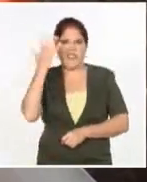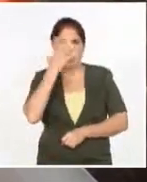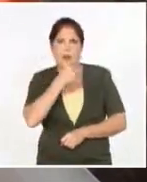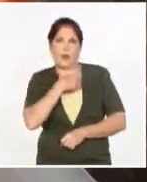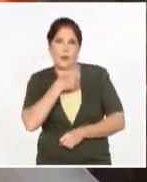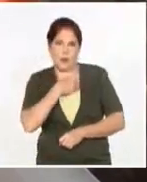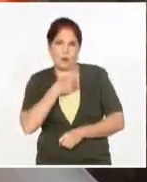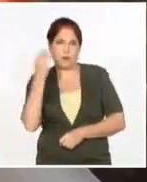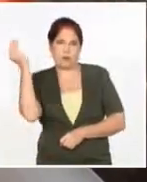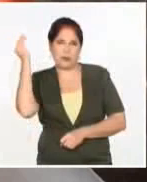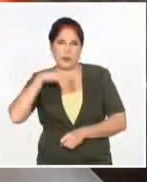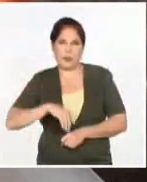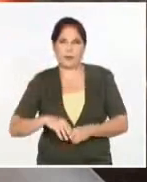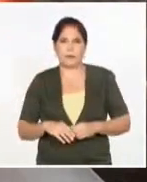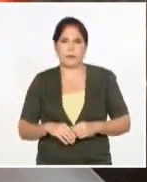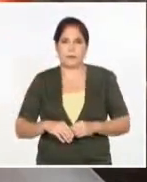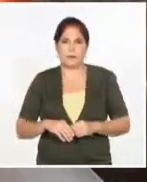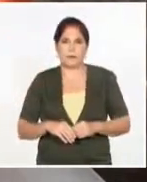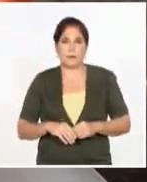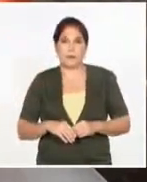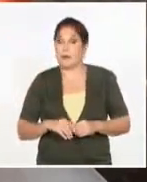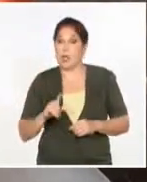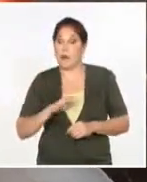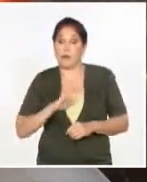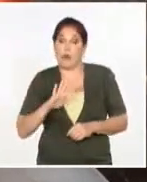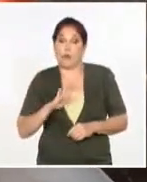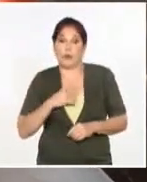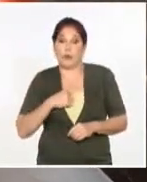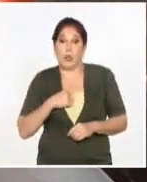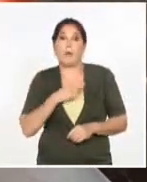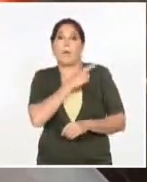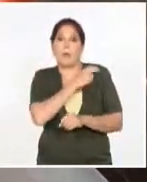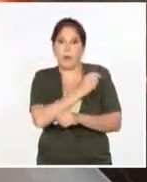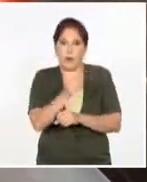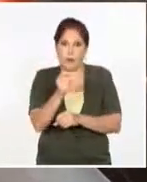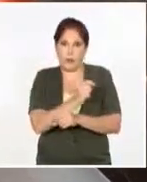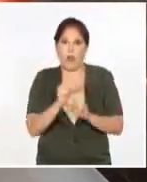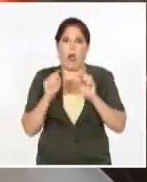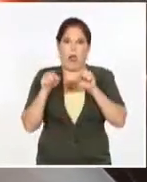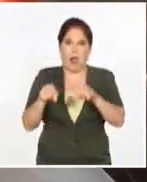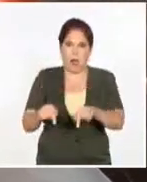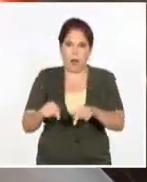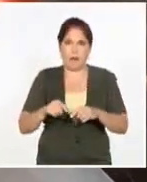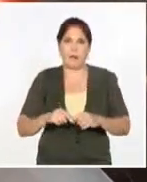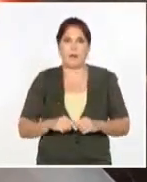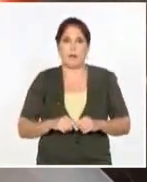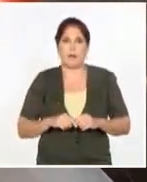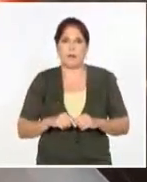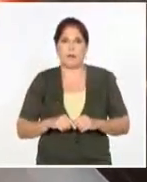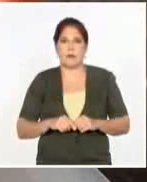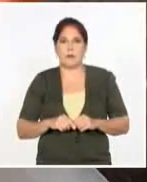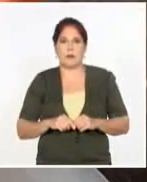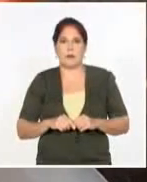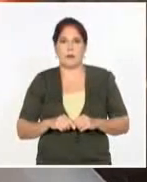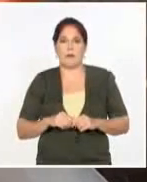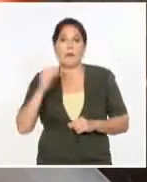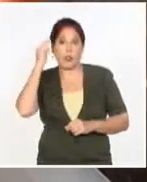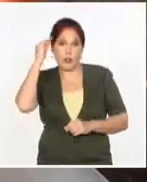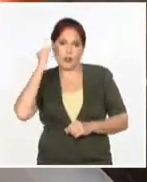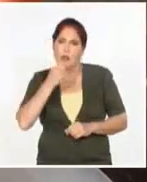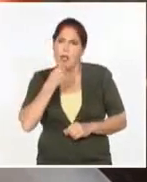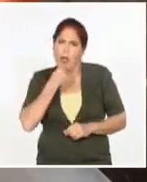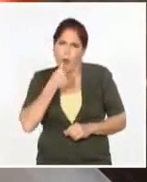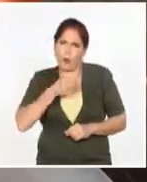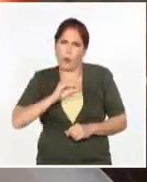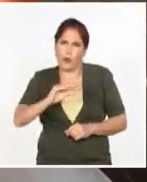Y desde ese día, pues estoy de maestro y sigo siendo maestro, a pesar de que ya me jubilé